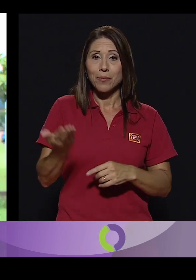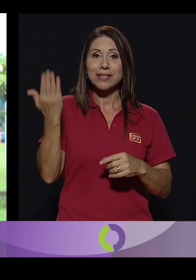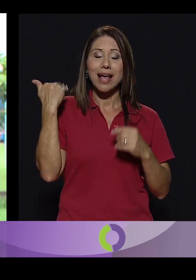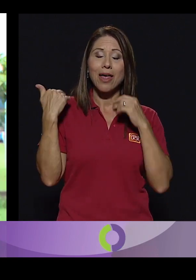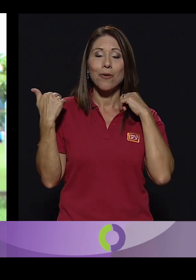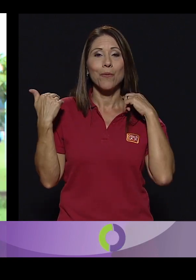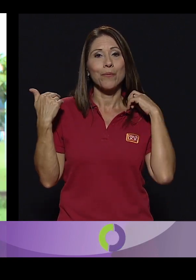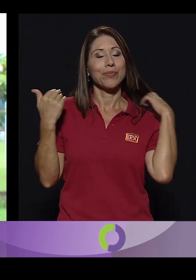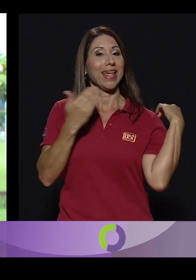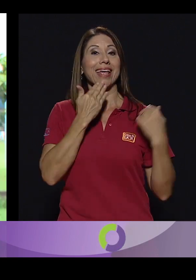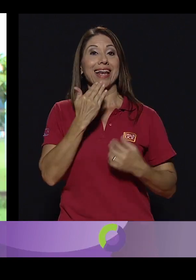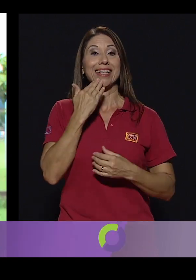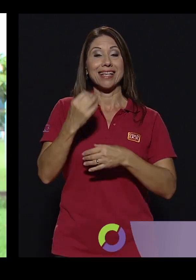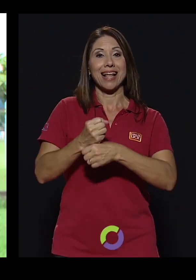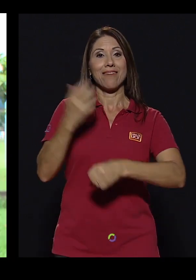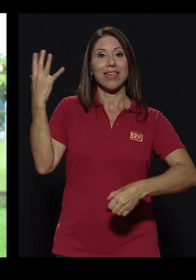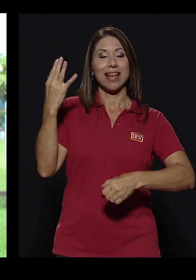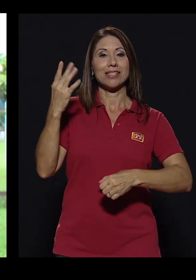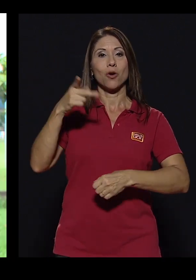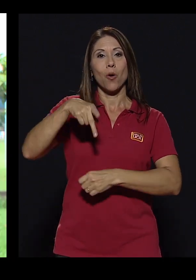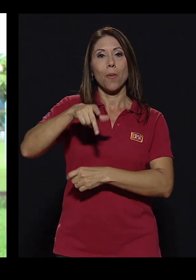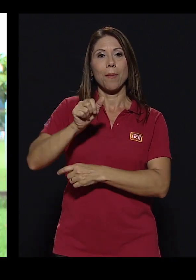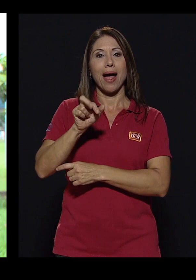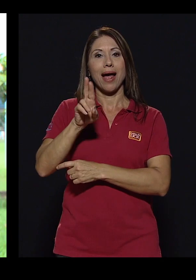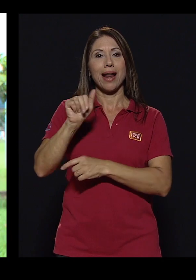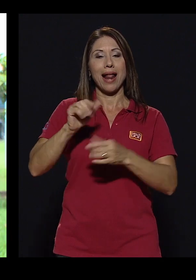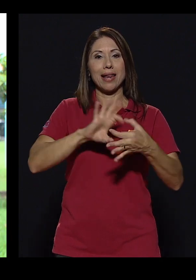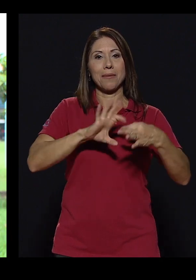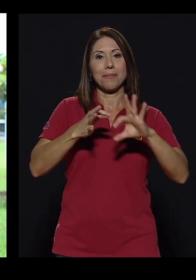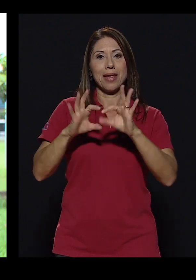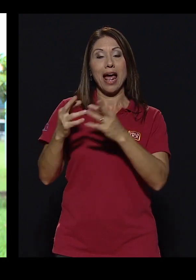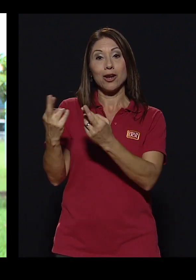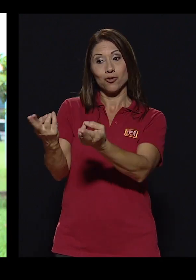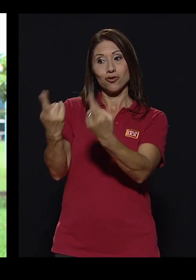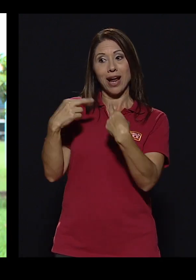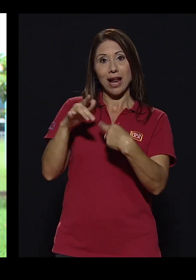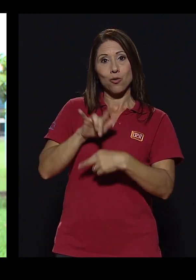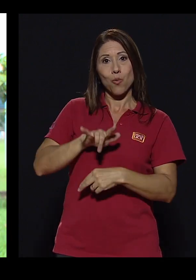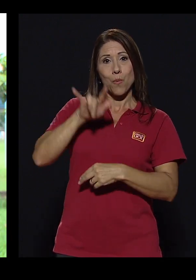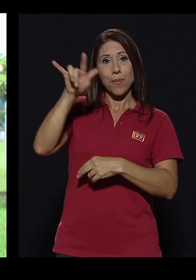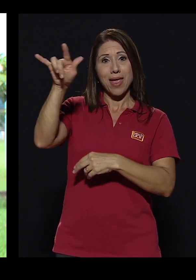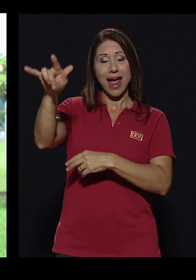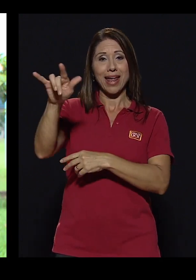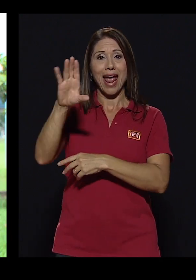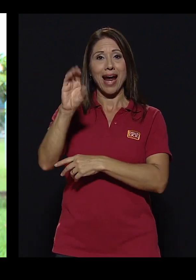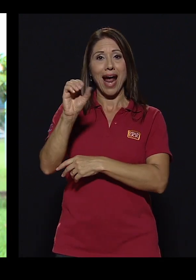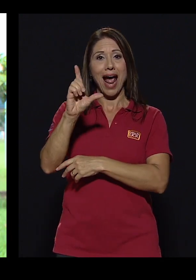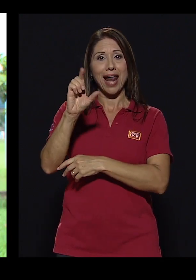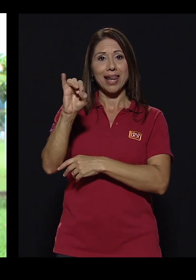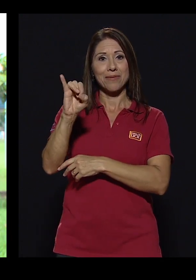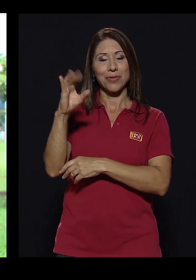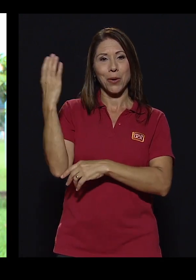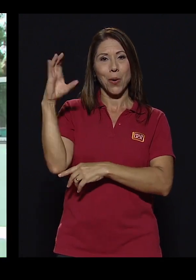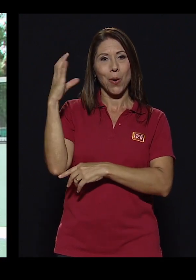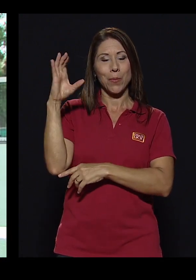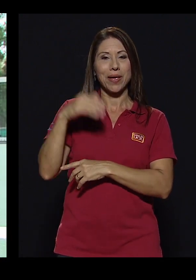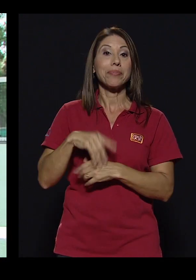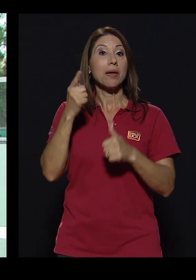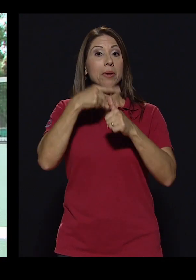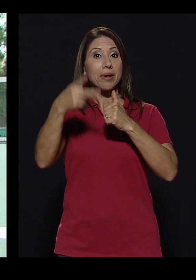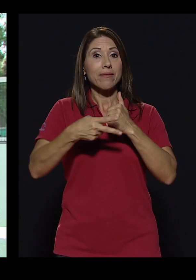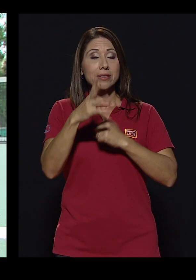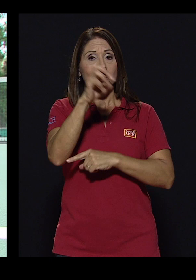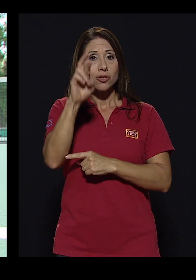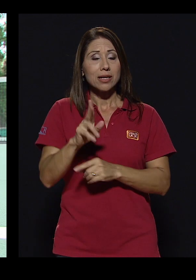año pasado gracias a la federación paralímpica nos regalaron un viaje a banco a cali colombia fue la